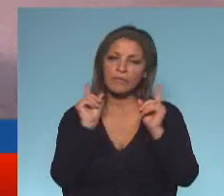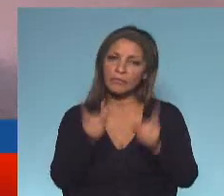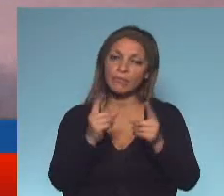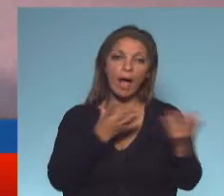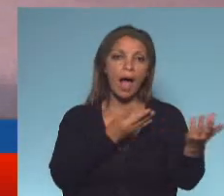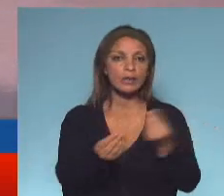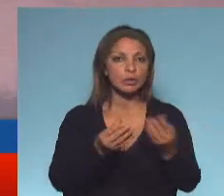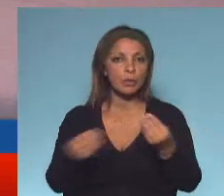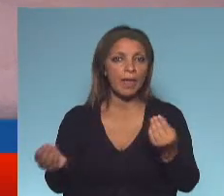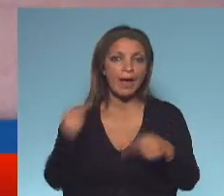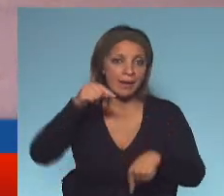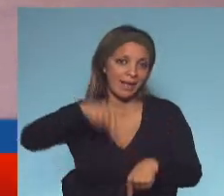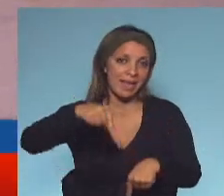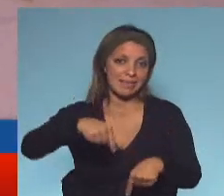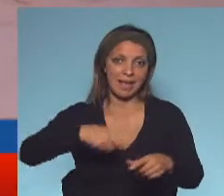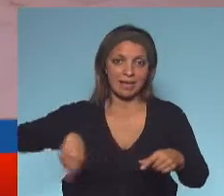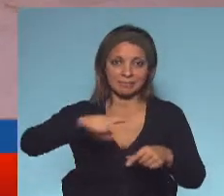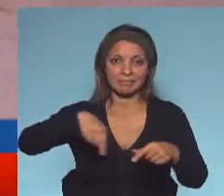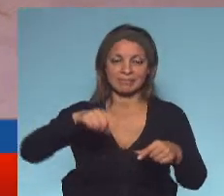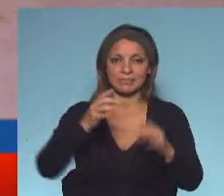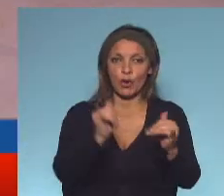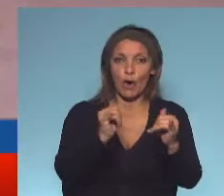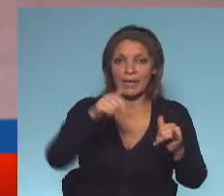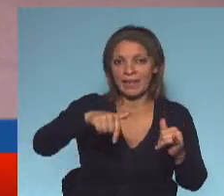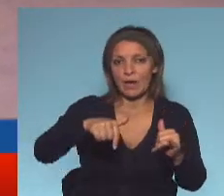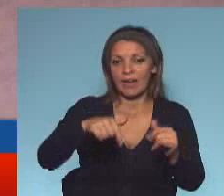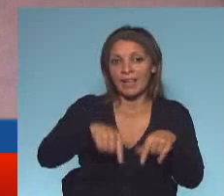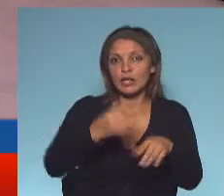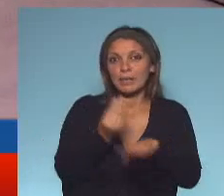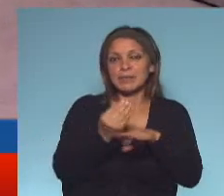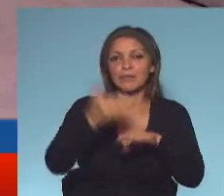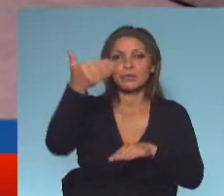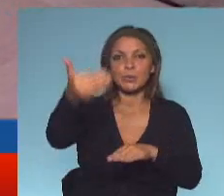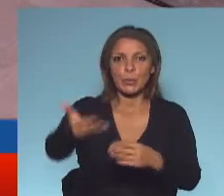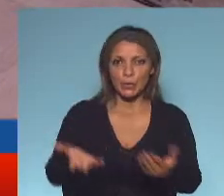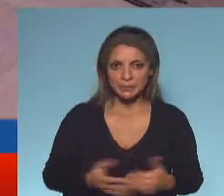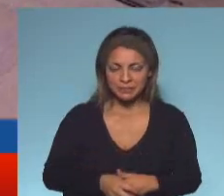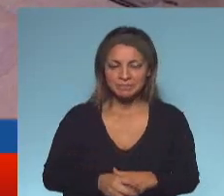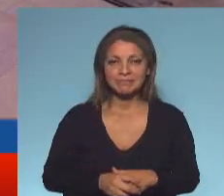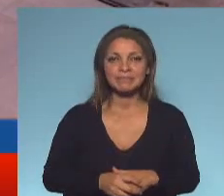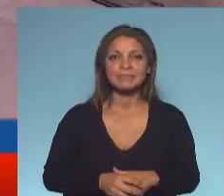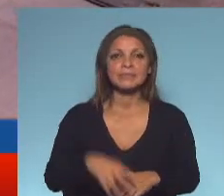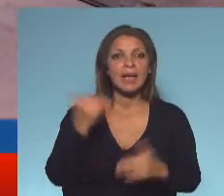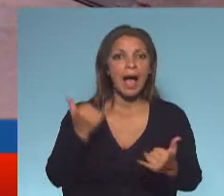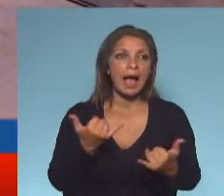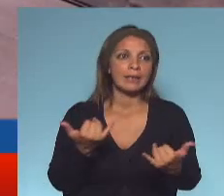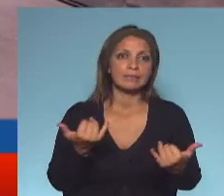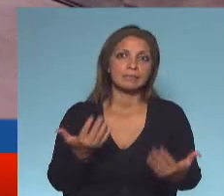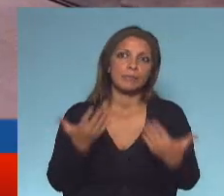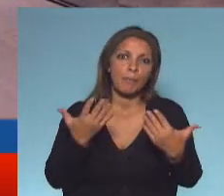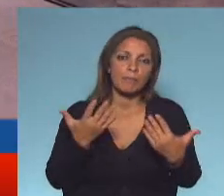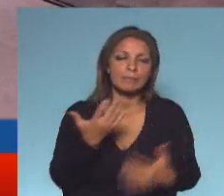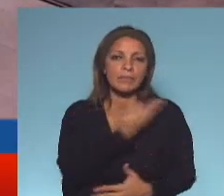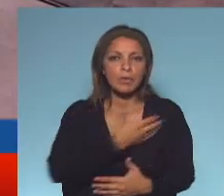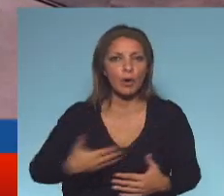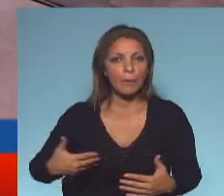las generaciones actuales, que son el presente y el futuro de nuestro país. Tenemos felizmente un gobierno que apoya, y por lo que